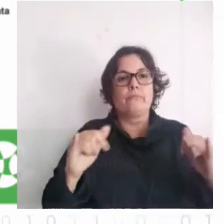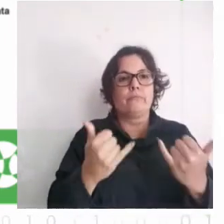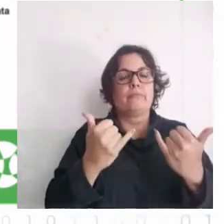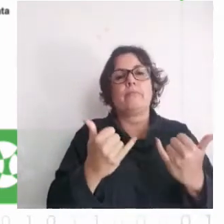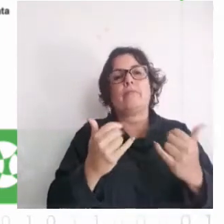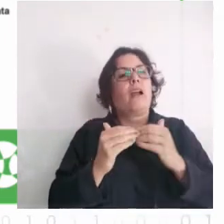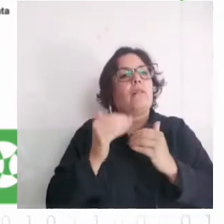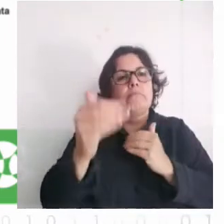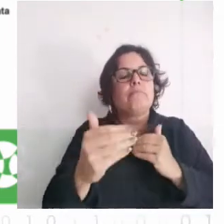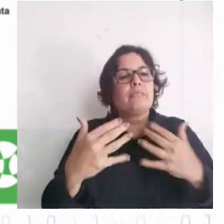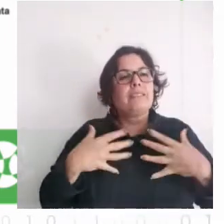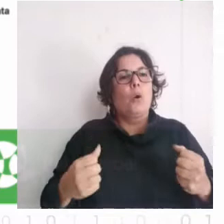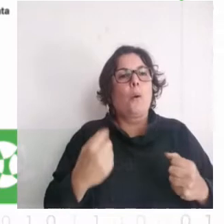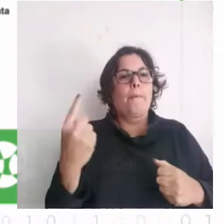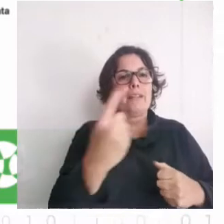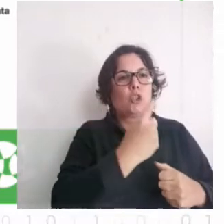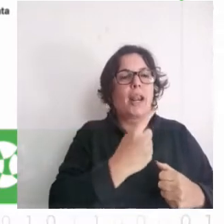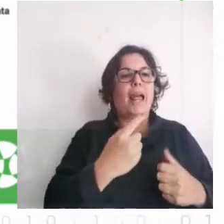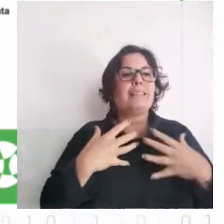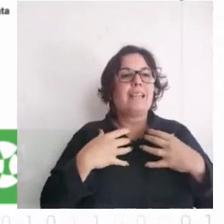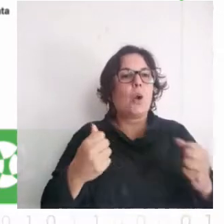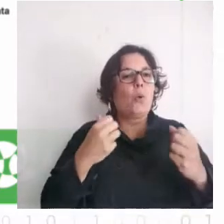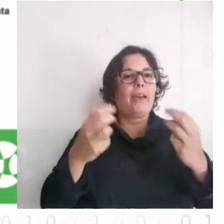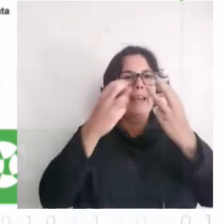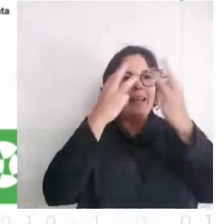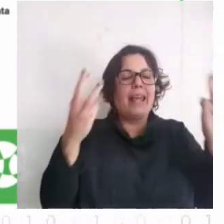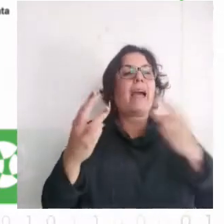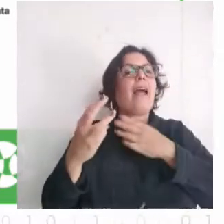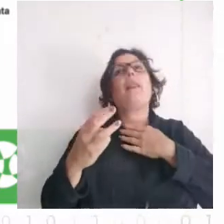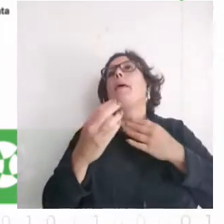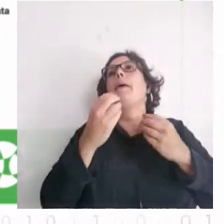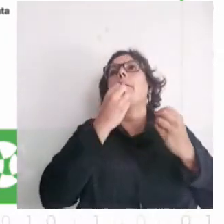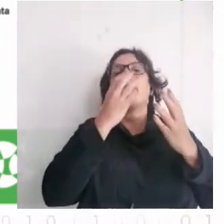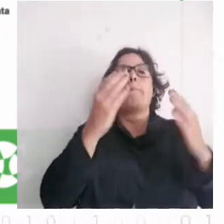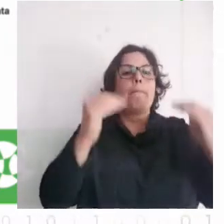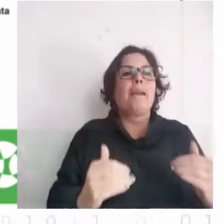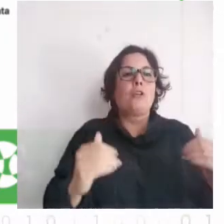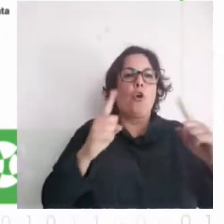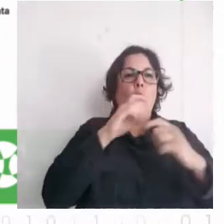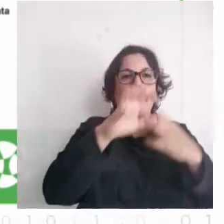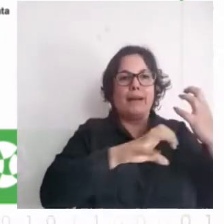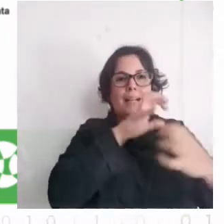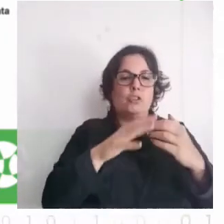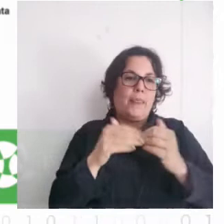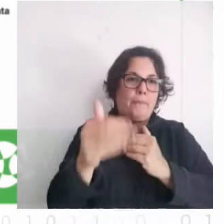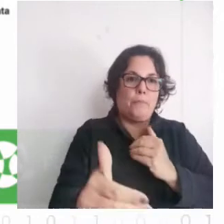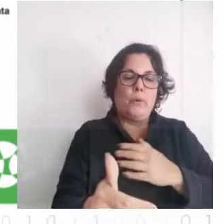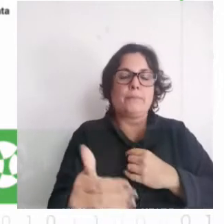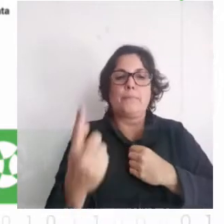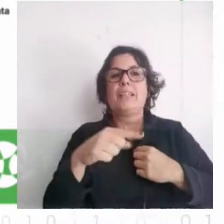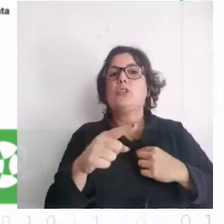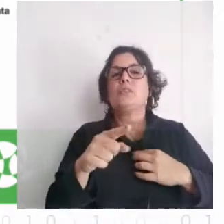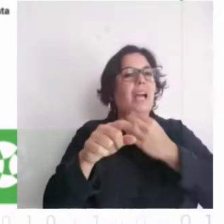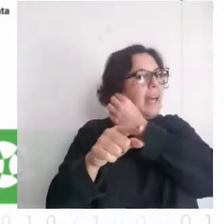salud personal, desde la salud pública evitaría como un montón de complicaciones que vendrían después. Entonces ahí es donde